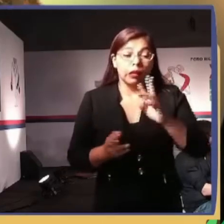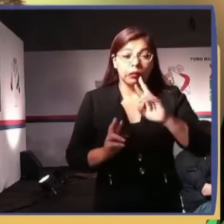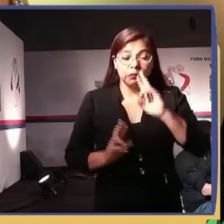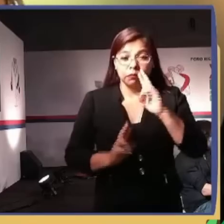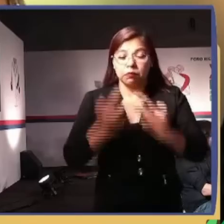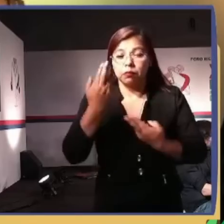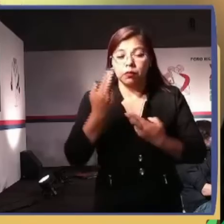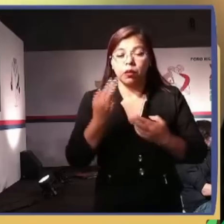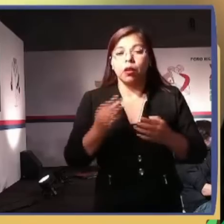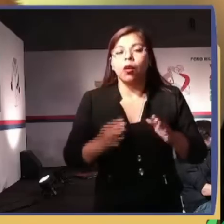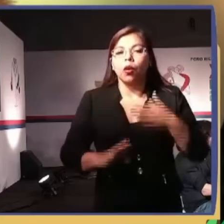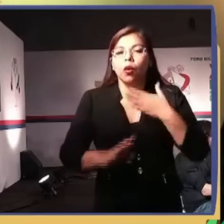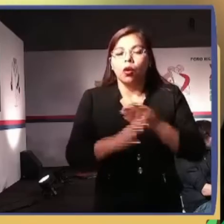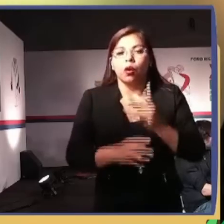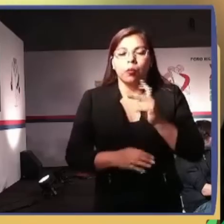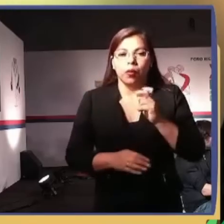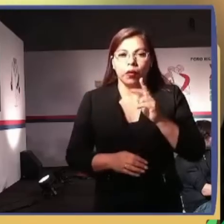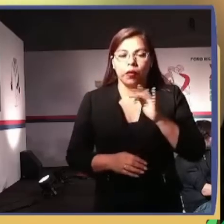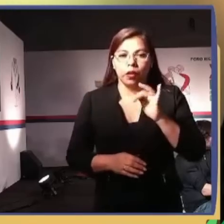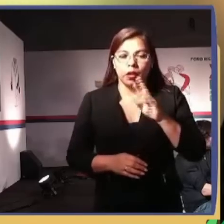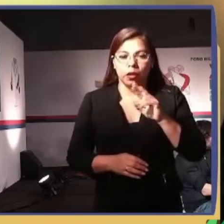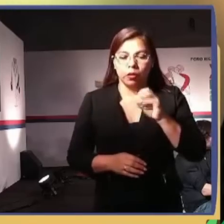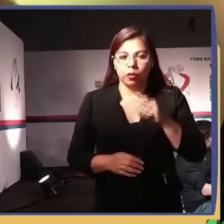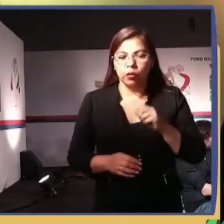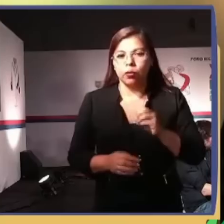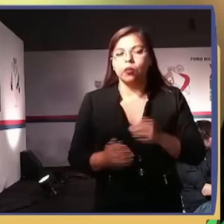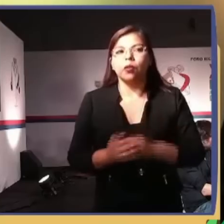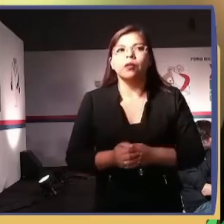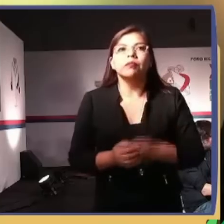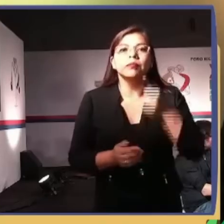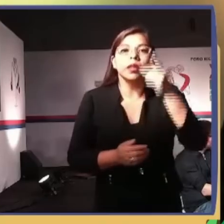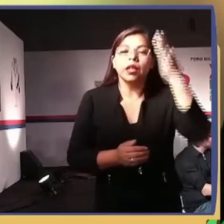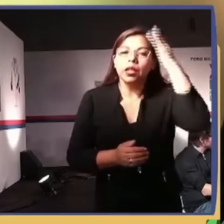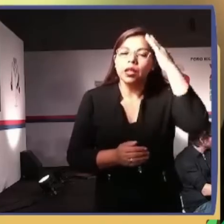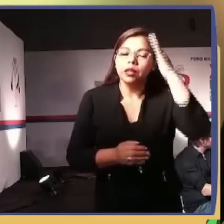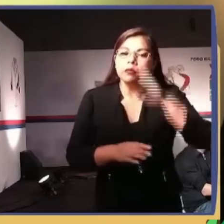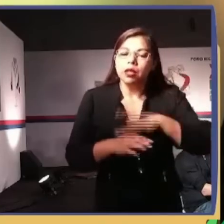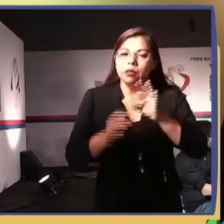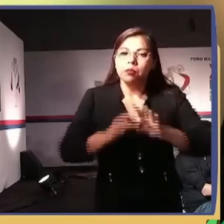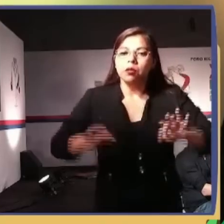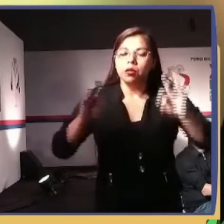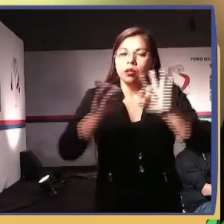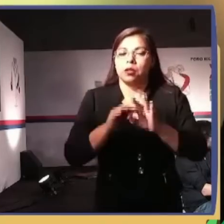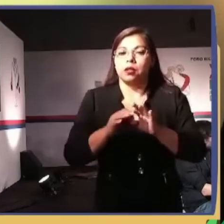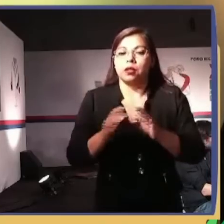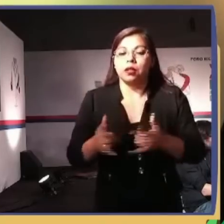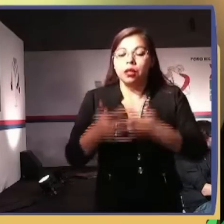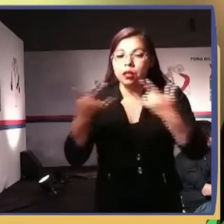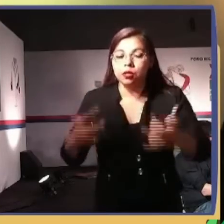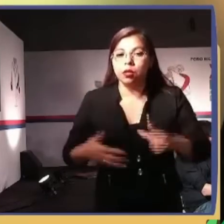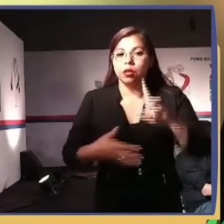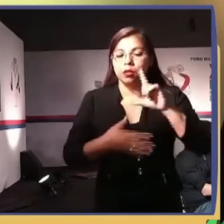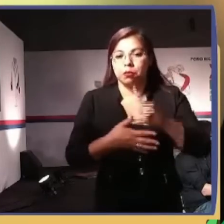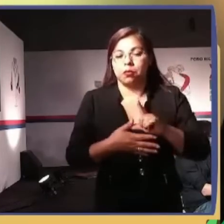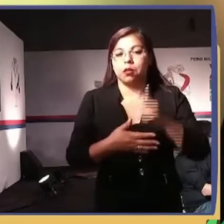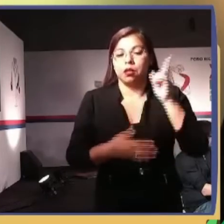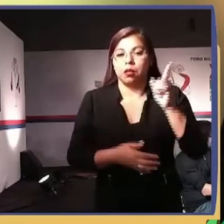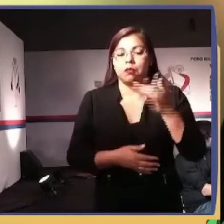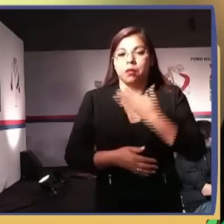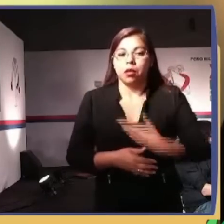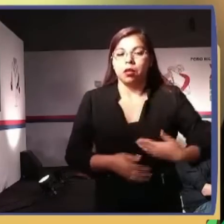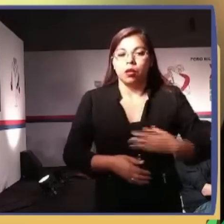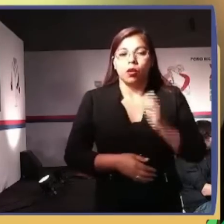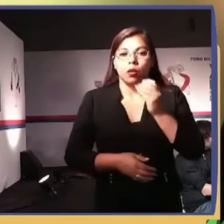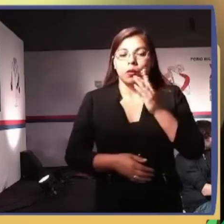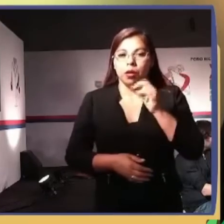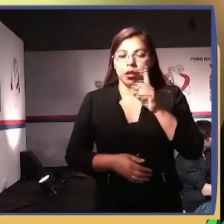porfiriato impida que uno de los líderes más importantes de la historia latinoamericana, como es López Obrador, se tenga que ir a